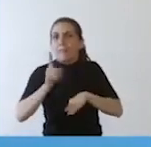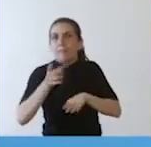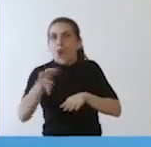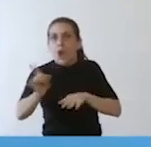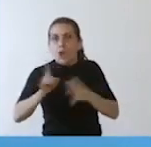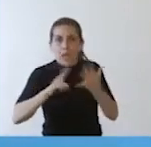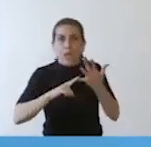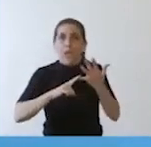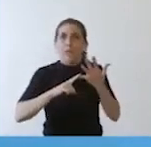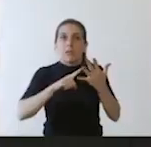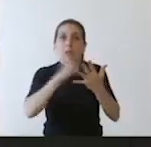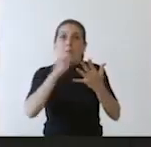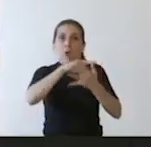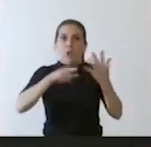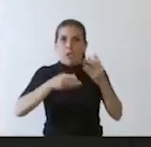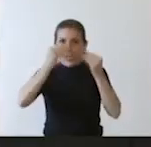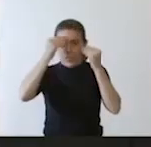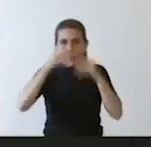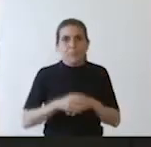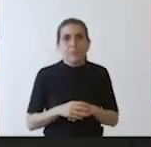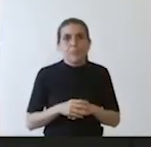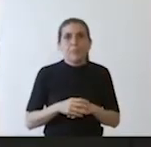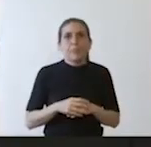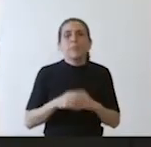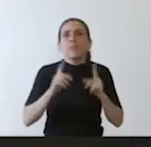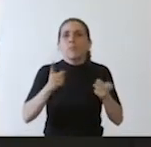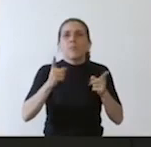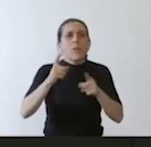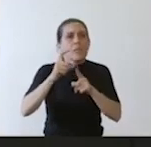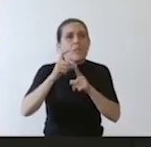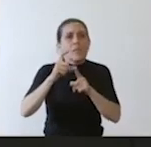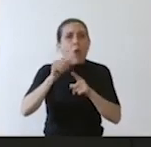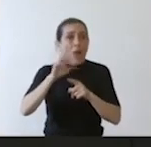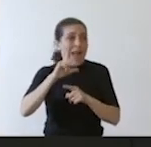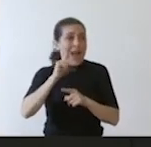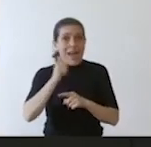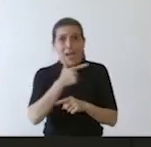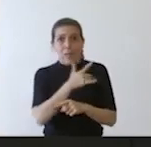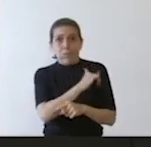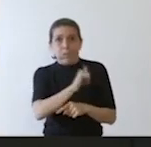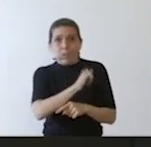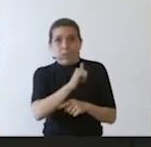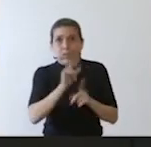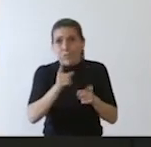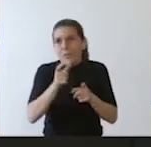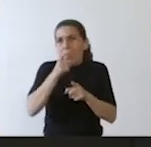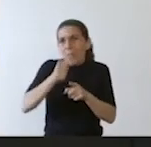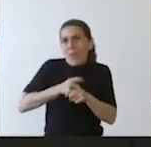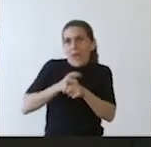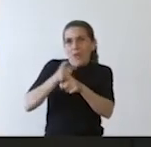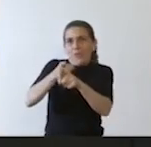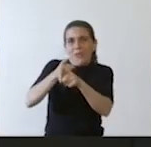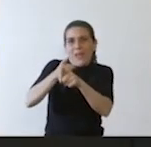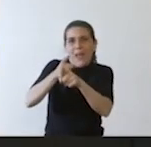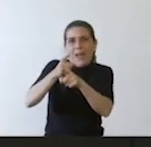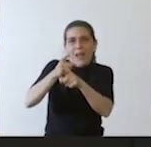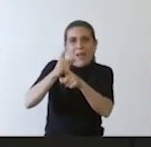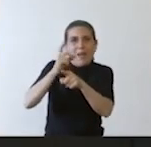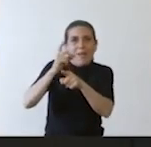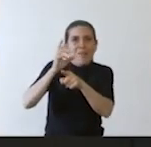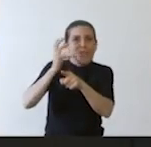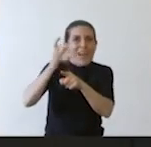de contención. Sí, yo agregaría lo que dijo Carla, que en relación a la pregunta del periodista de la red, que los